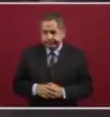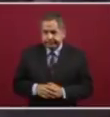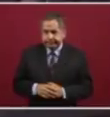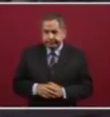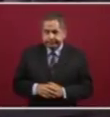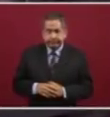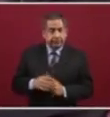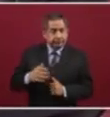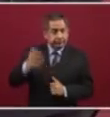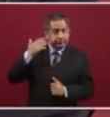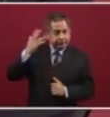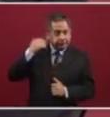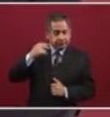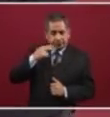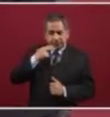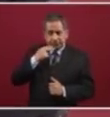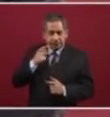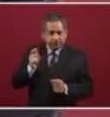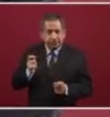utilizaron como